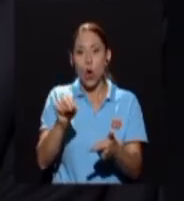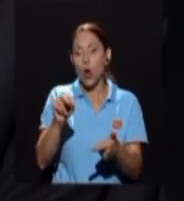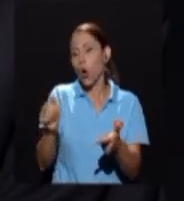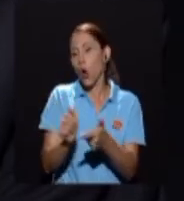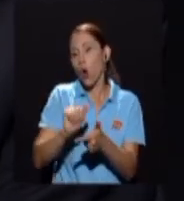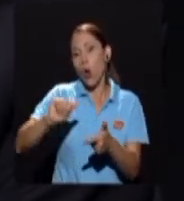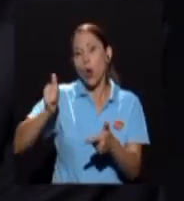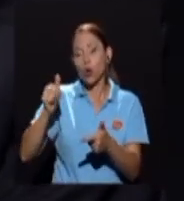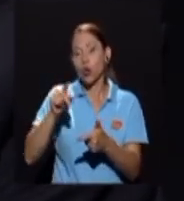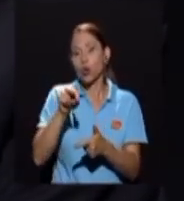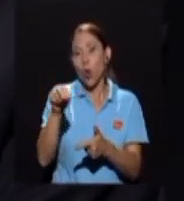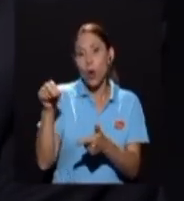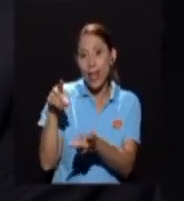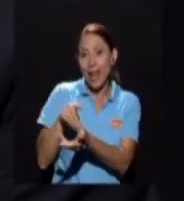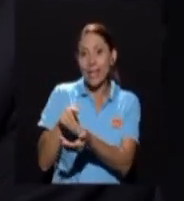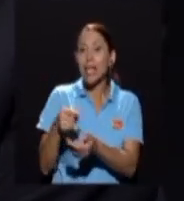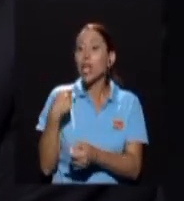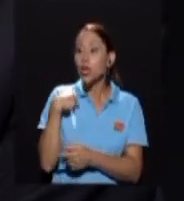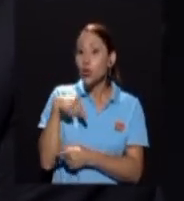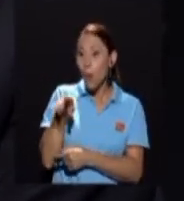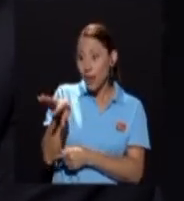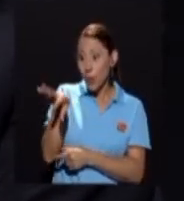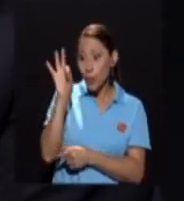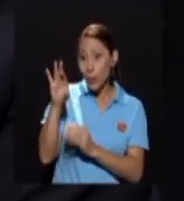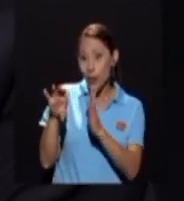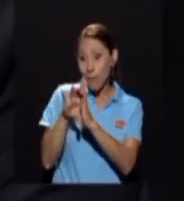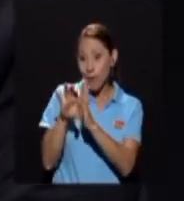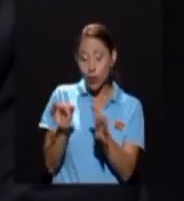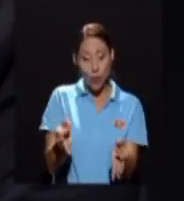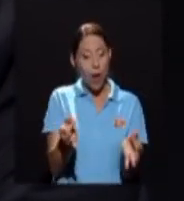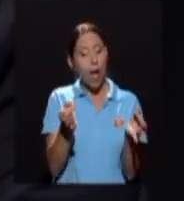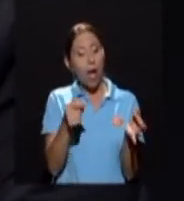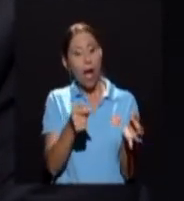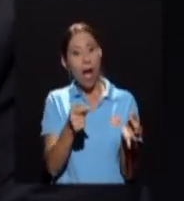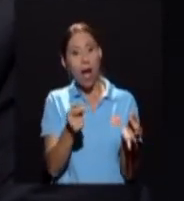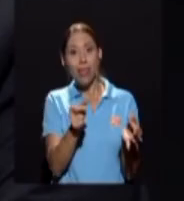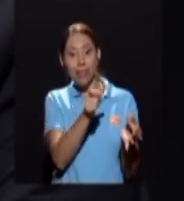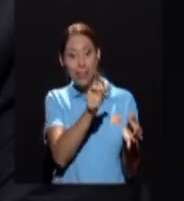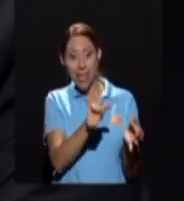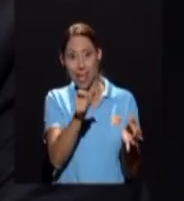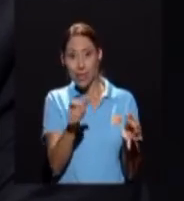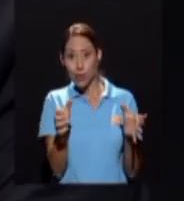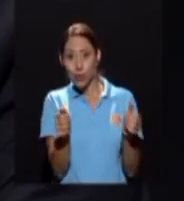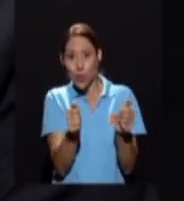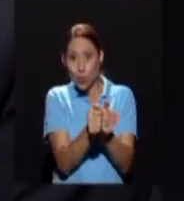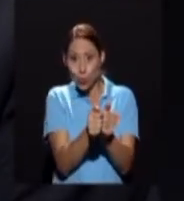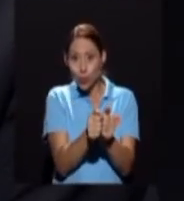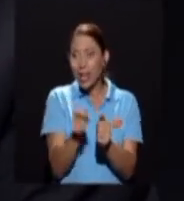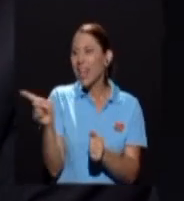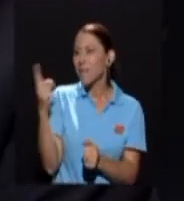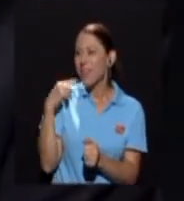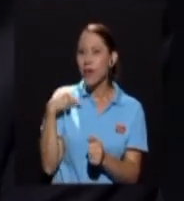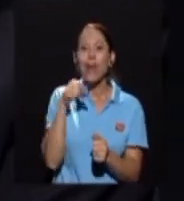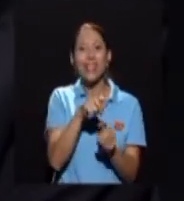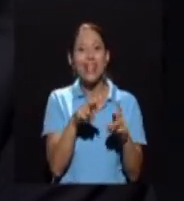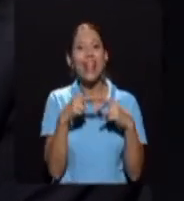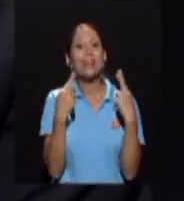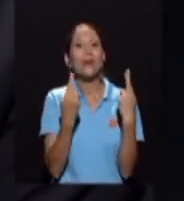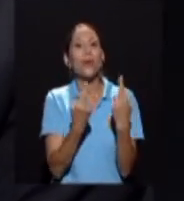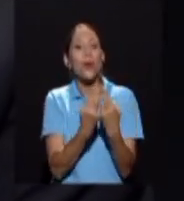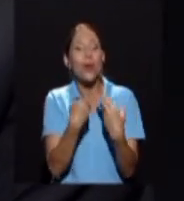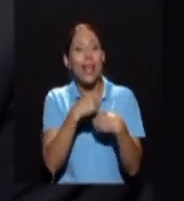foto de ellos juntos, y entonces la llevé, y me dice, esas eran las reuniones del comité de farmacoterapia, que hacíamos en las